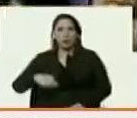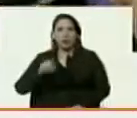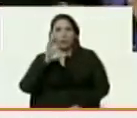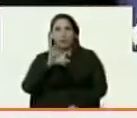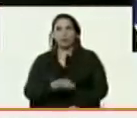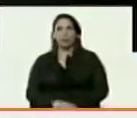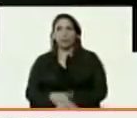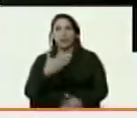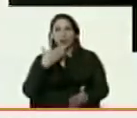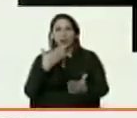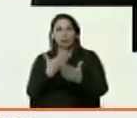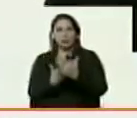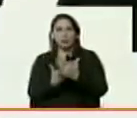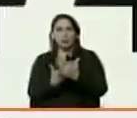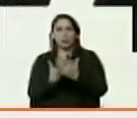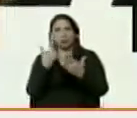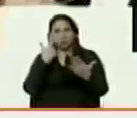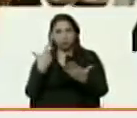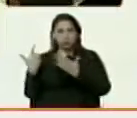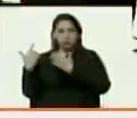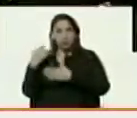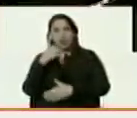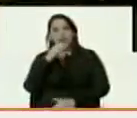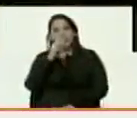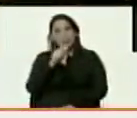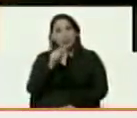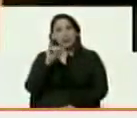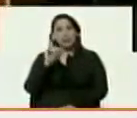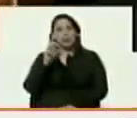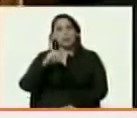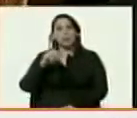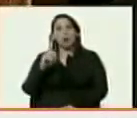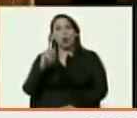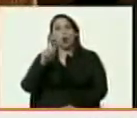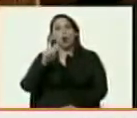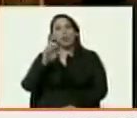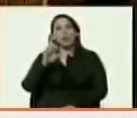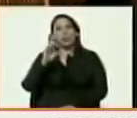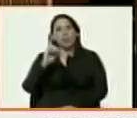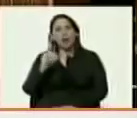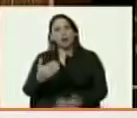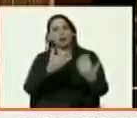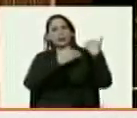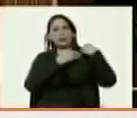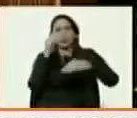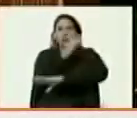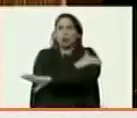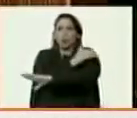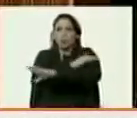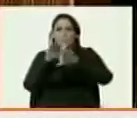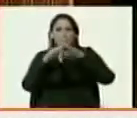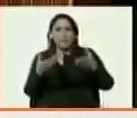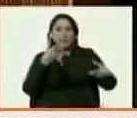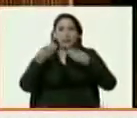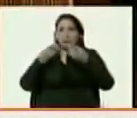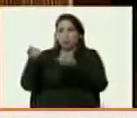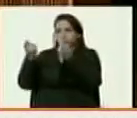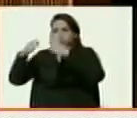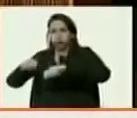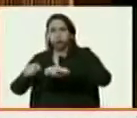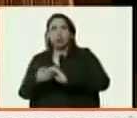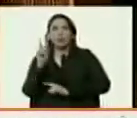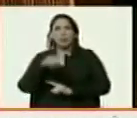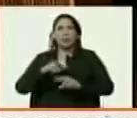Bien, agradecemos entonces las declaraciones de Timoteo Zambrano en representación de la oposición en esta mesa de negociaciones, donde ha dado también detalle de lo que han sido los